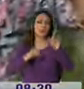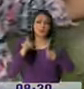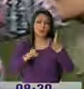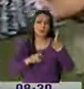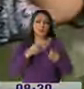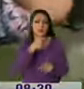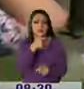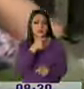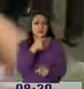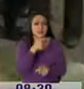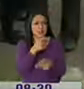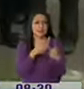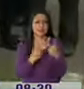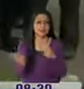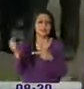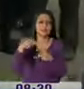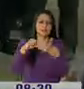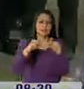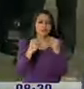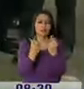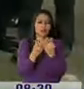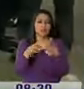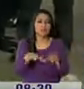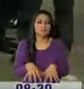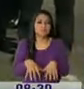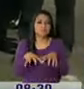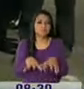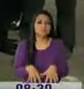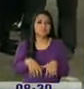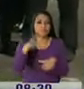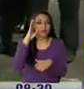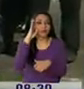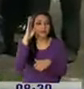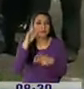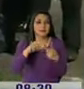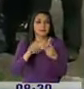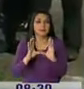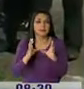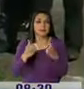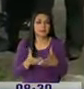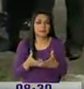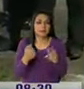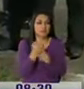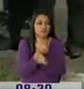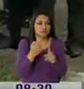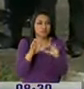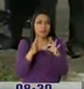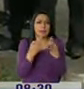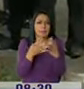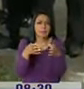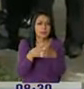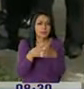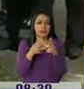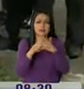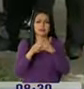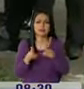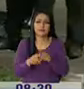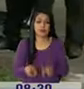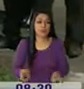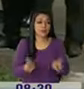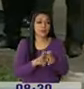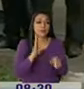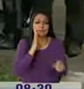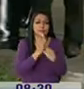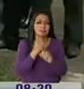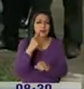artistas, va a venir el grupo canino de la Policía Nacional, el Departamento de Violencia Intrafamiliar y otras unidades, con la finalidad